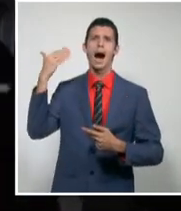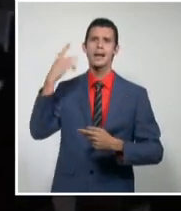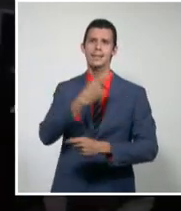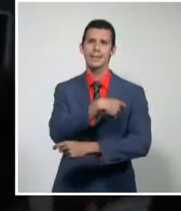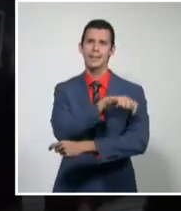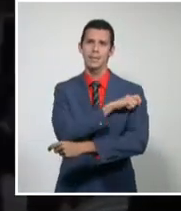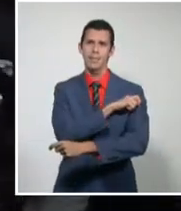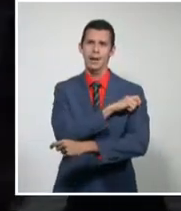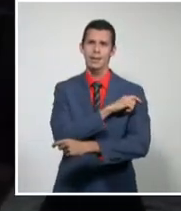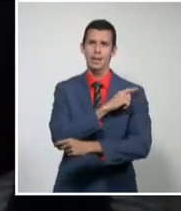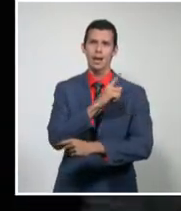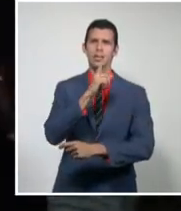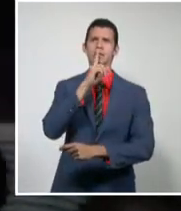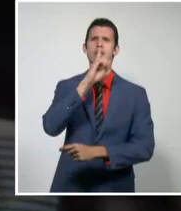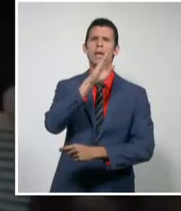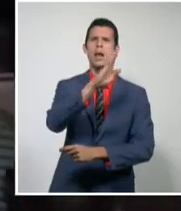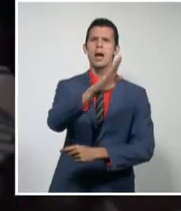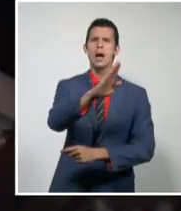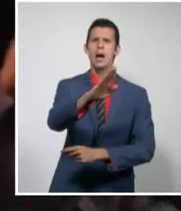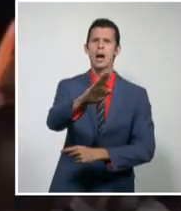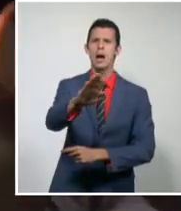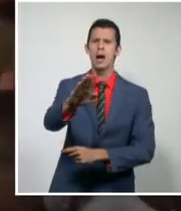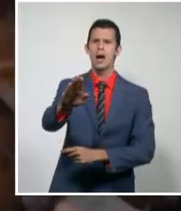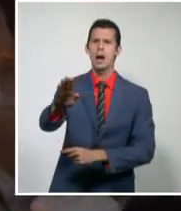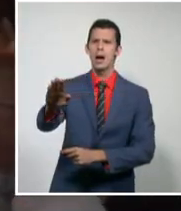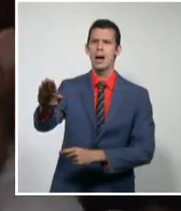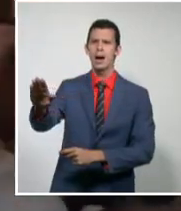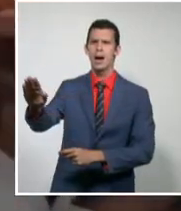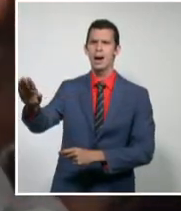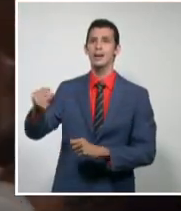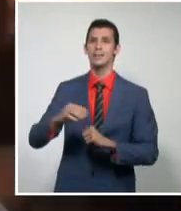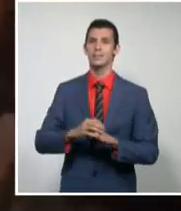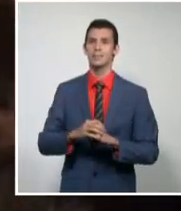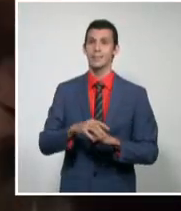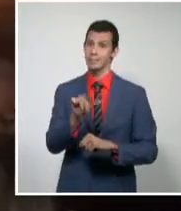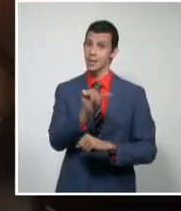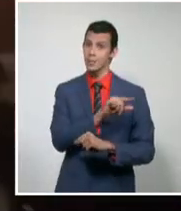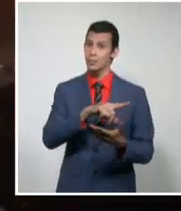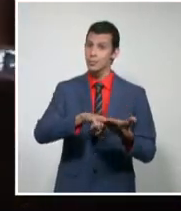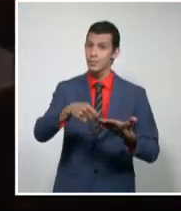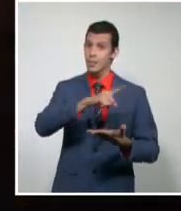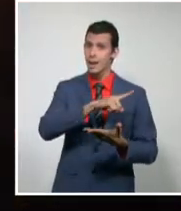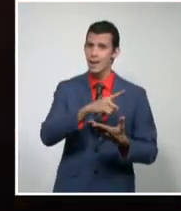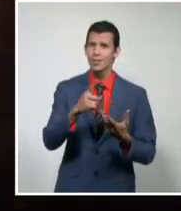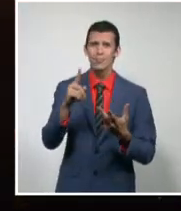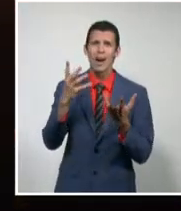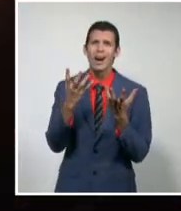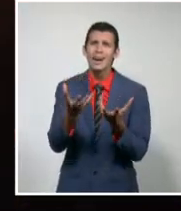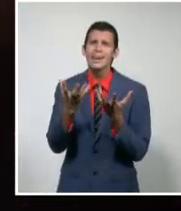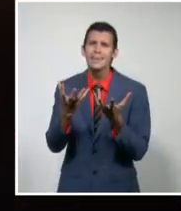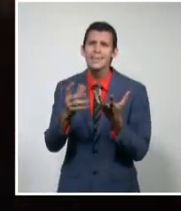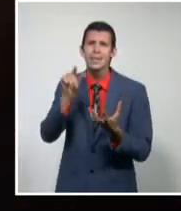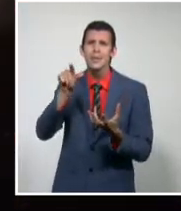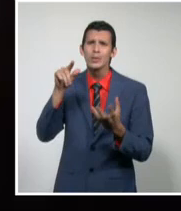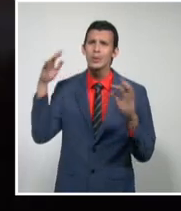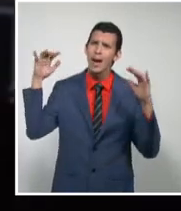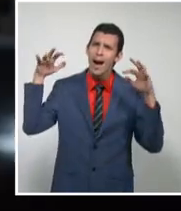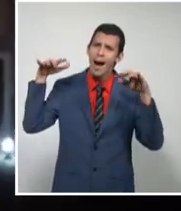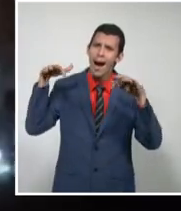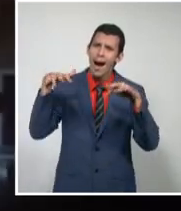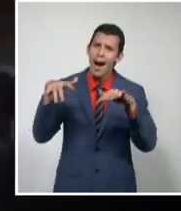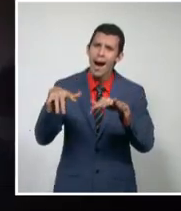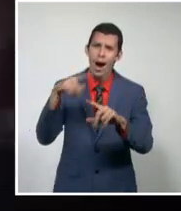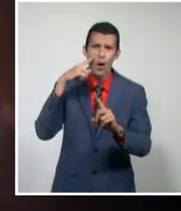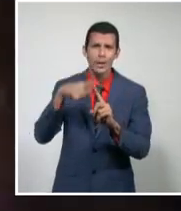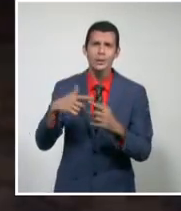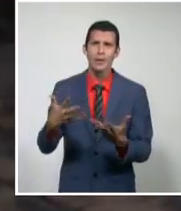hasta hace muy poco cientos de personas de cuba y todo el mundo venían hasta aquí para ser testigos de un